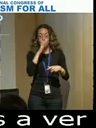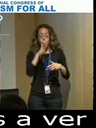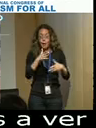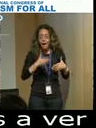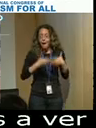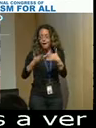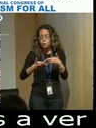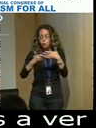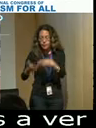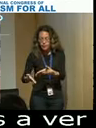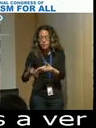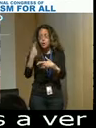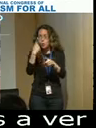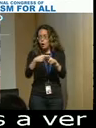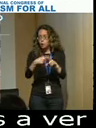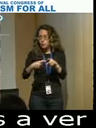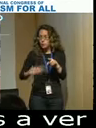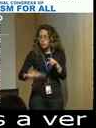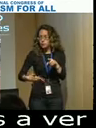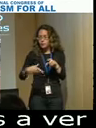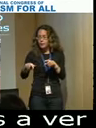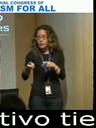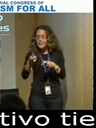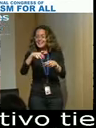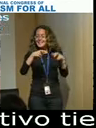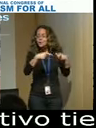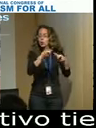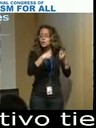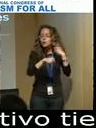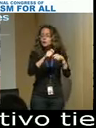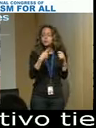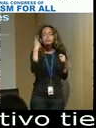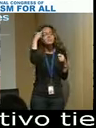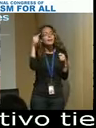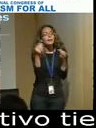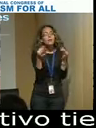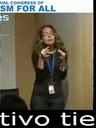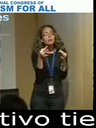sobre todo en una cosa, que es ¿de qué sabe el sector asociativo? De atender las necesidades